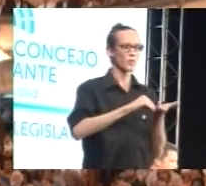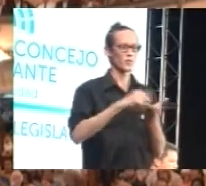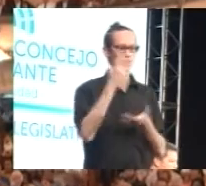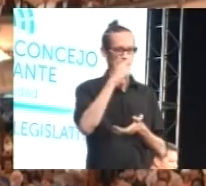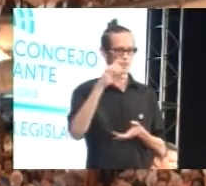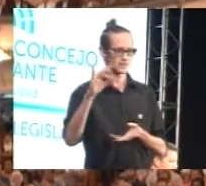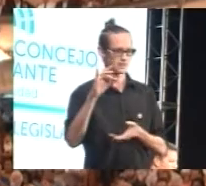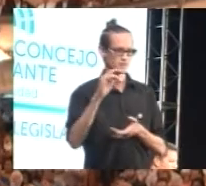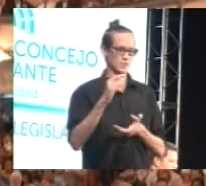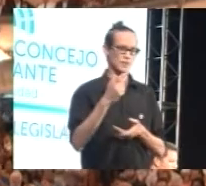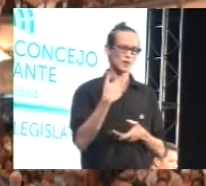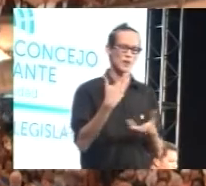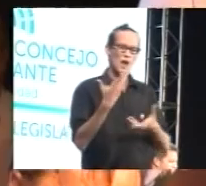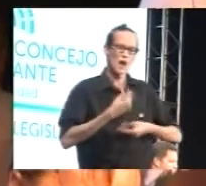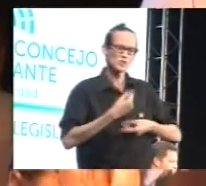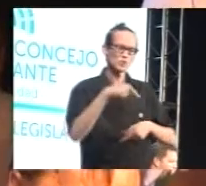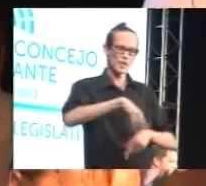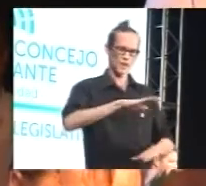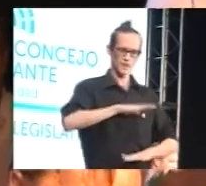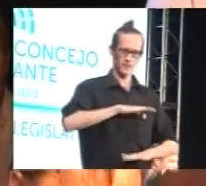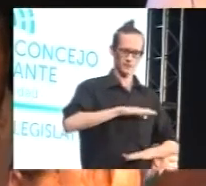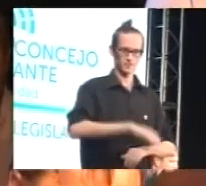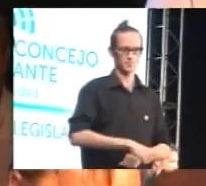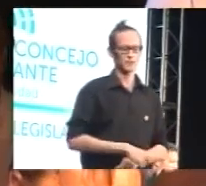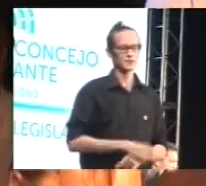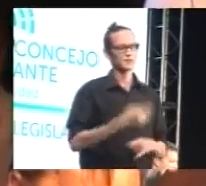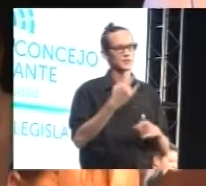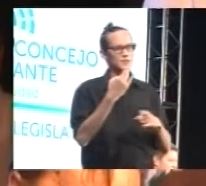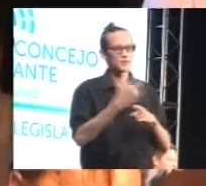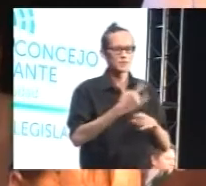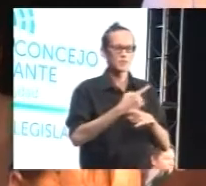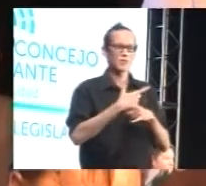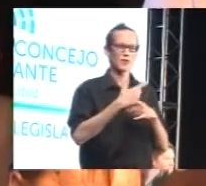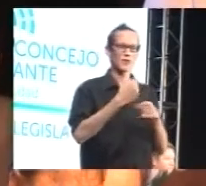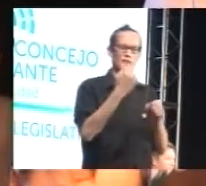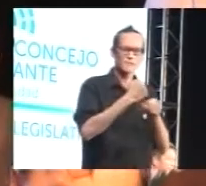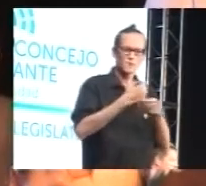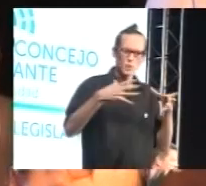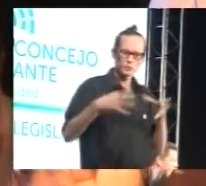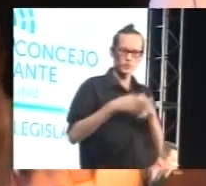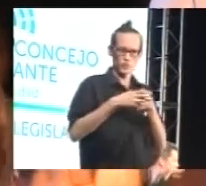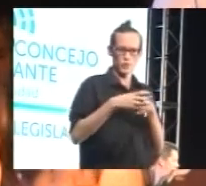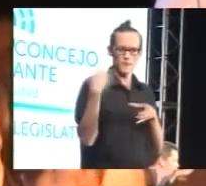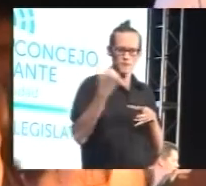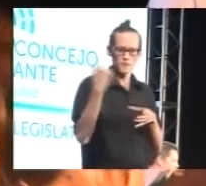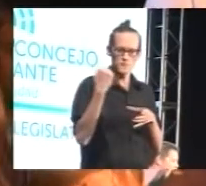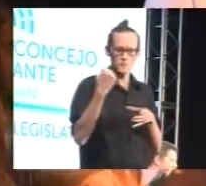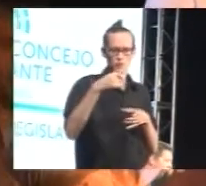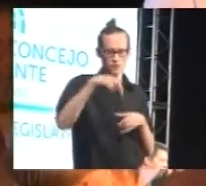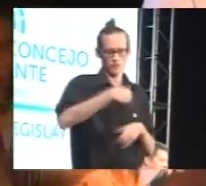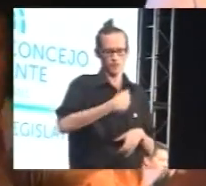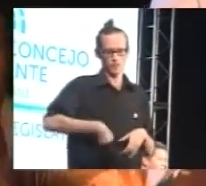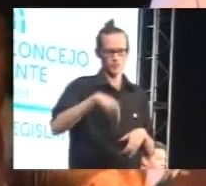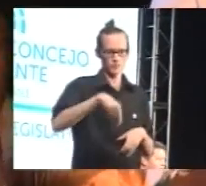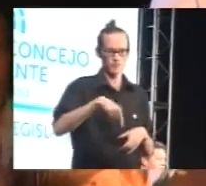Deliberante que colaboraron en la concreción de este acto. Siempre el trabajo en equipo es una parte importante de nuestra gestión y